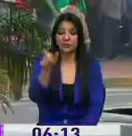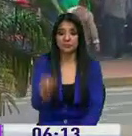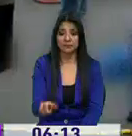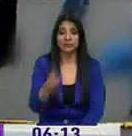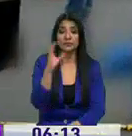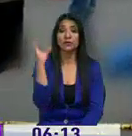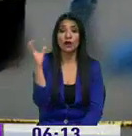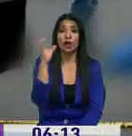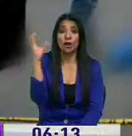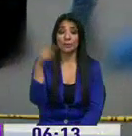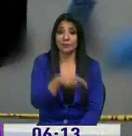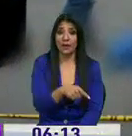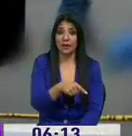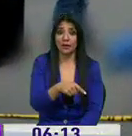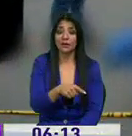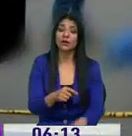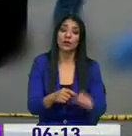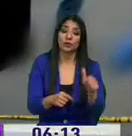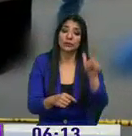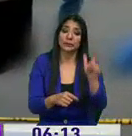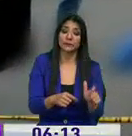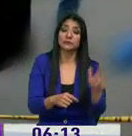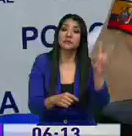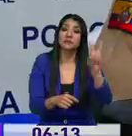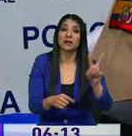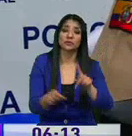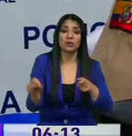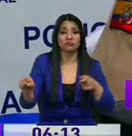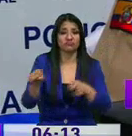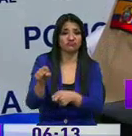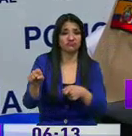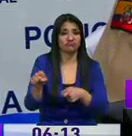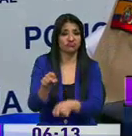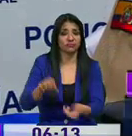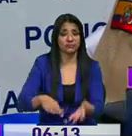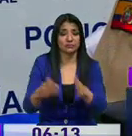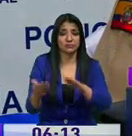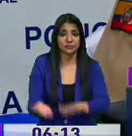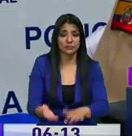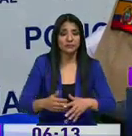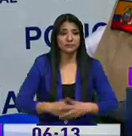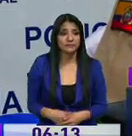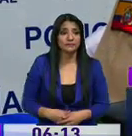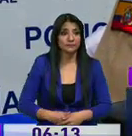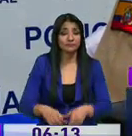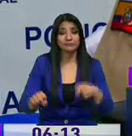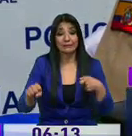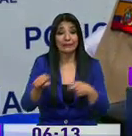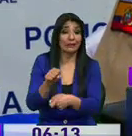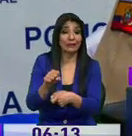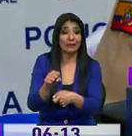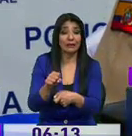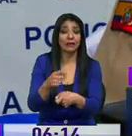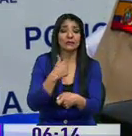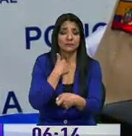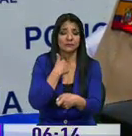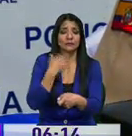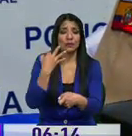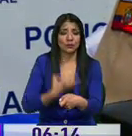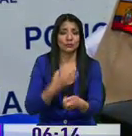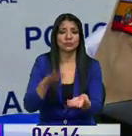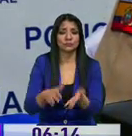fue acuchillado por otro de nacionalidad venezolana lamentablemente le causa una herida mortal en donde este último